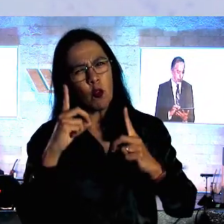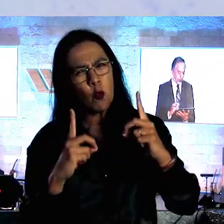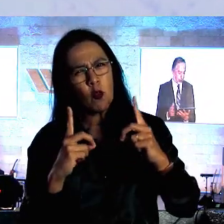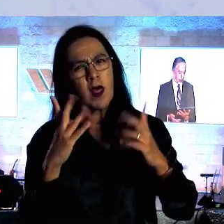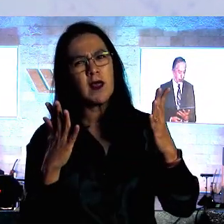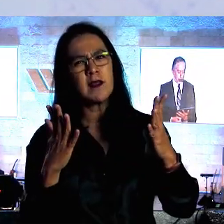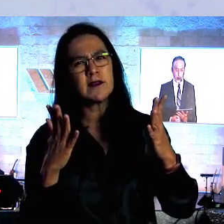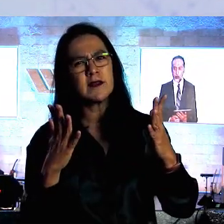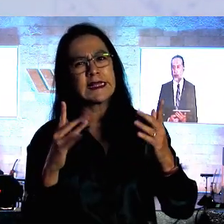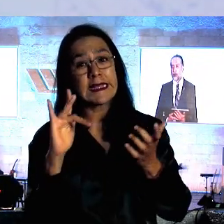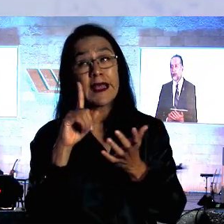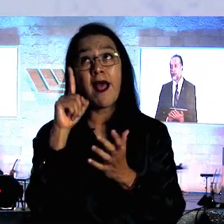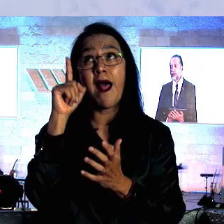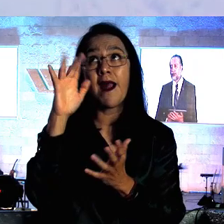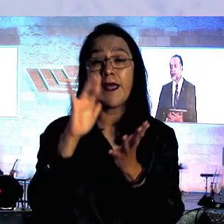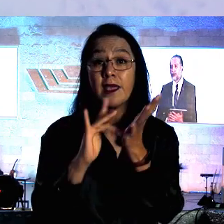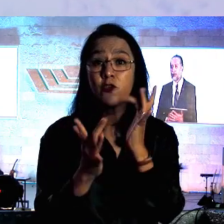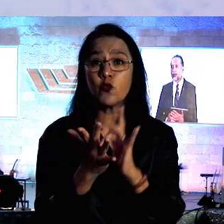acerca de Jesús?